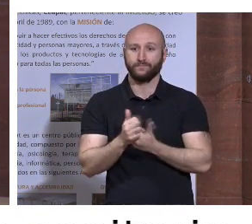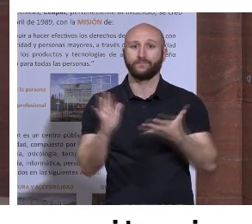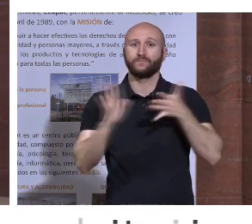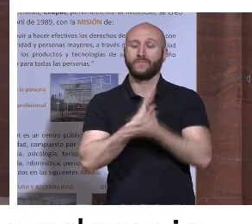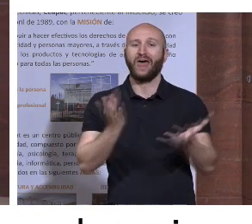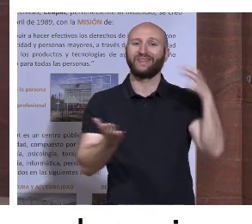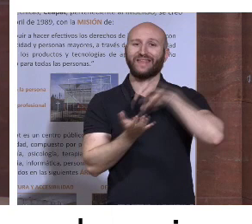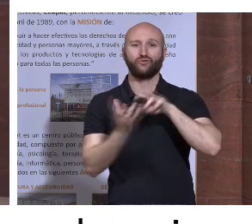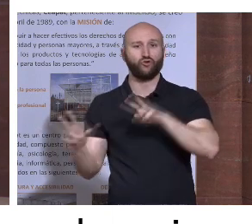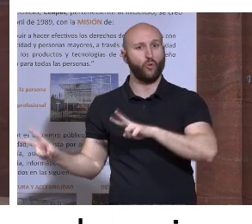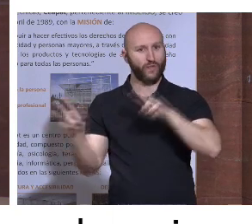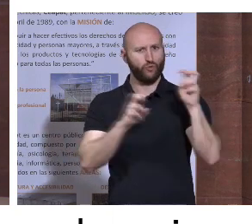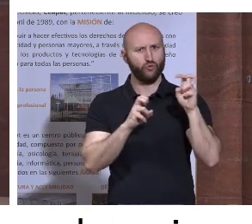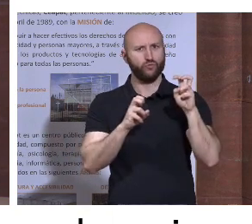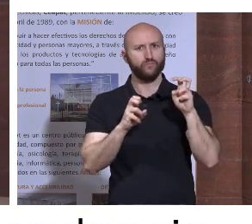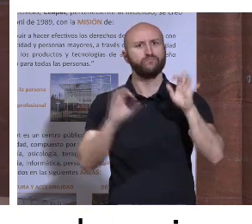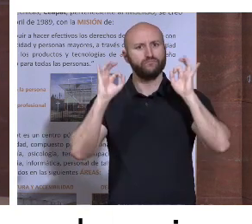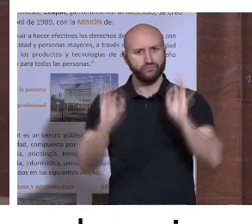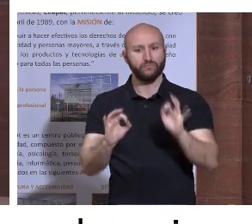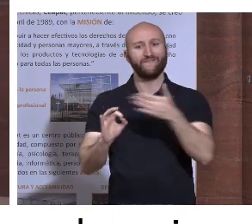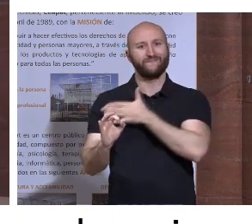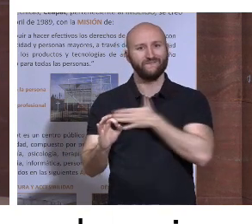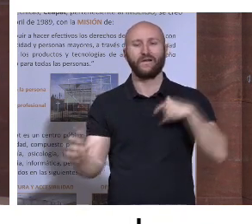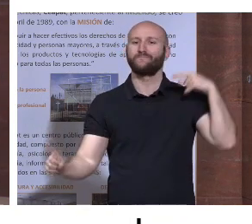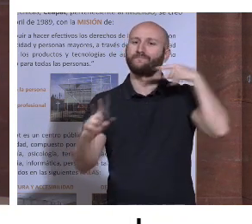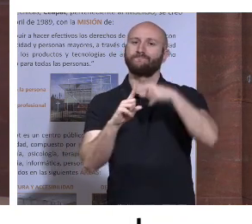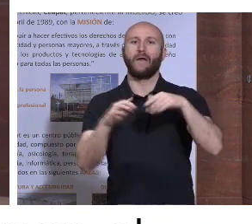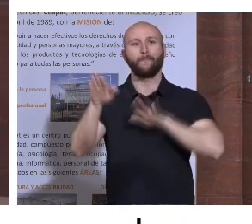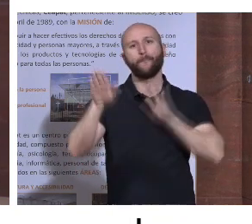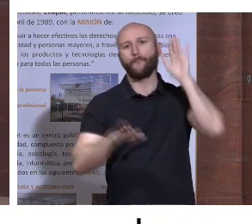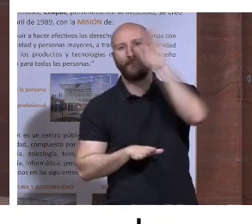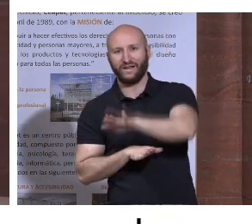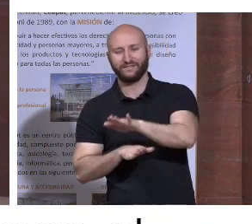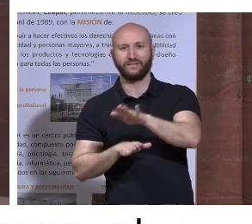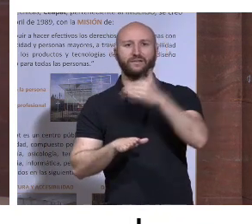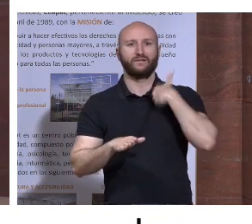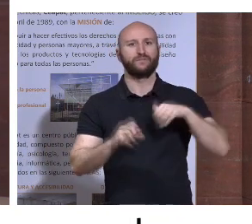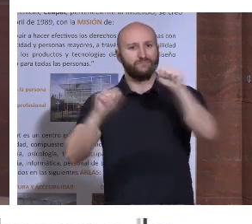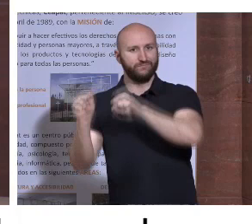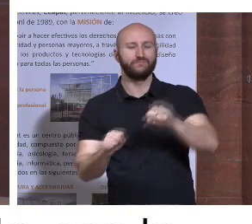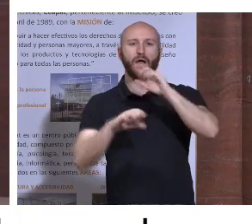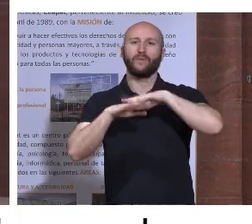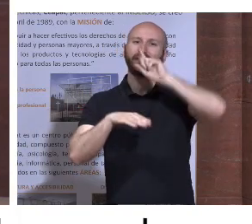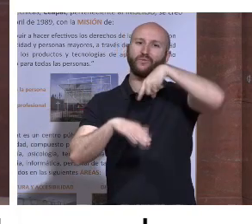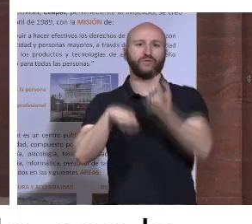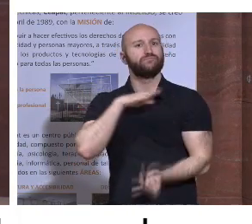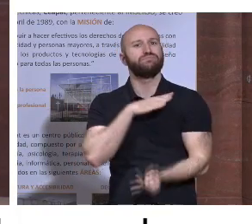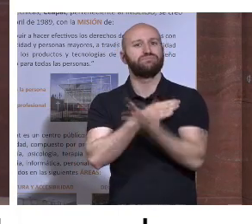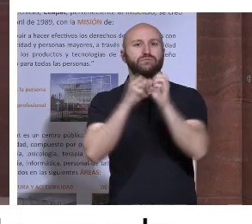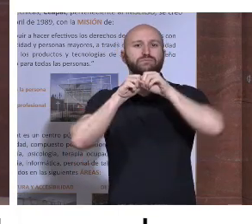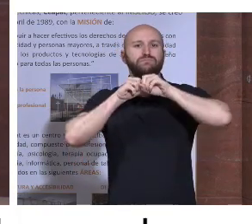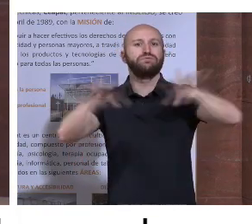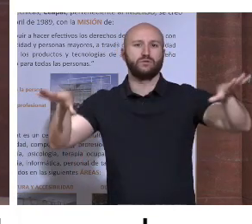innovadores que tienen el propósito de dar un paso más, de ser la vanguardia para poder luego generalizarlo